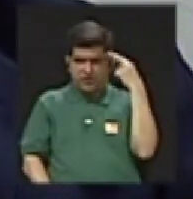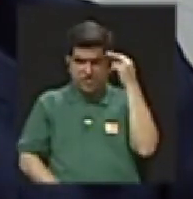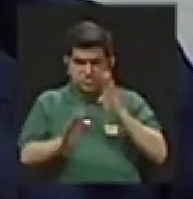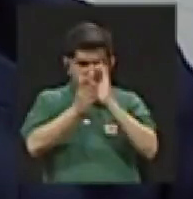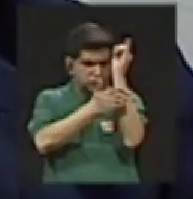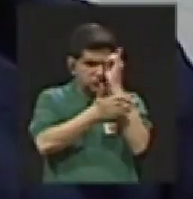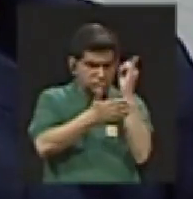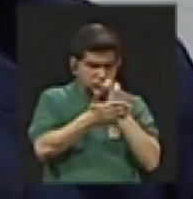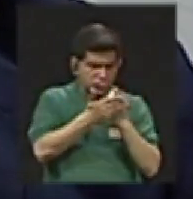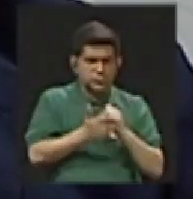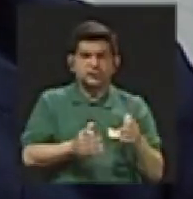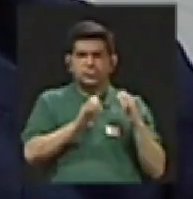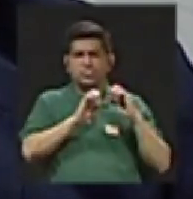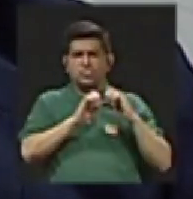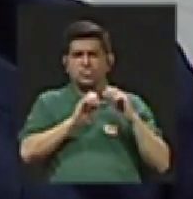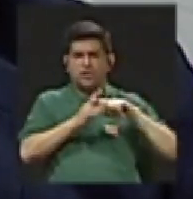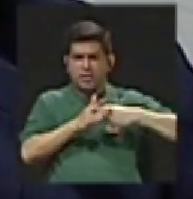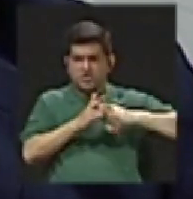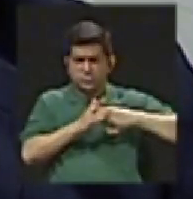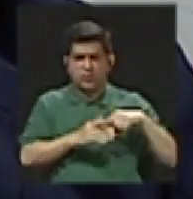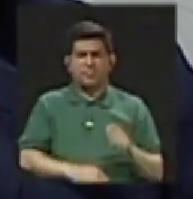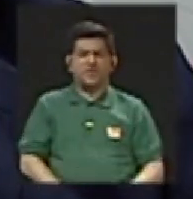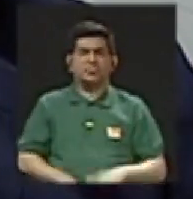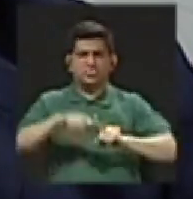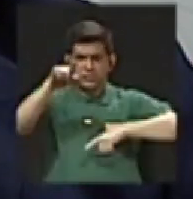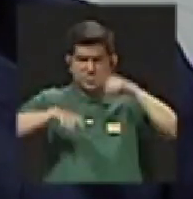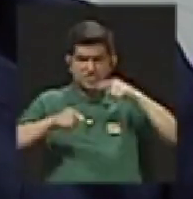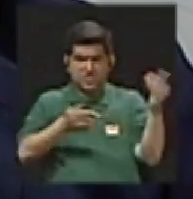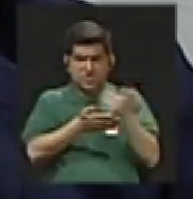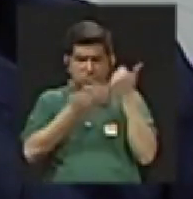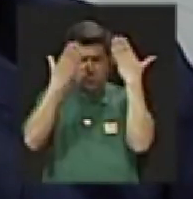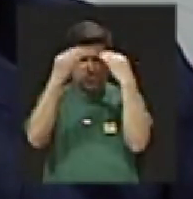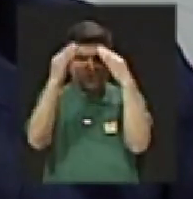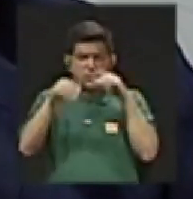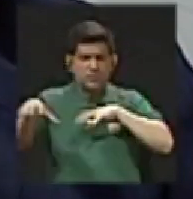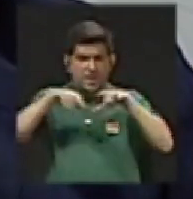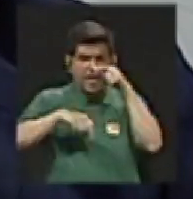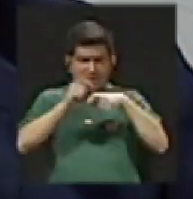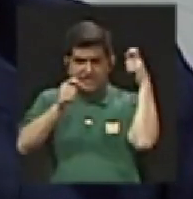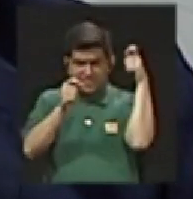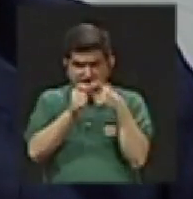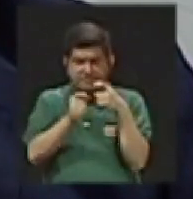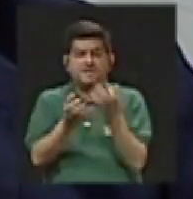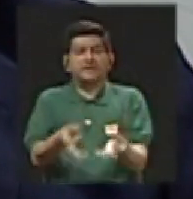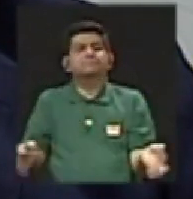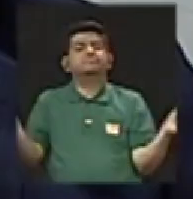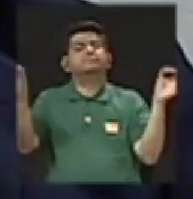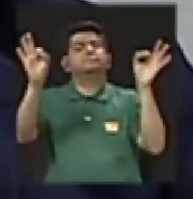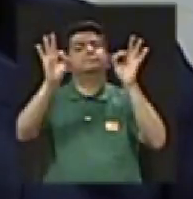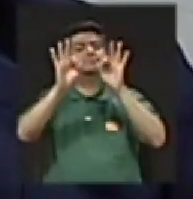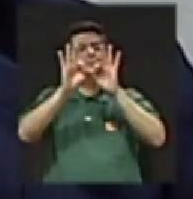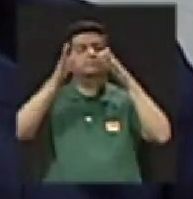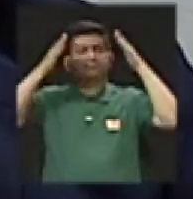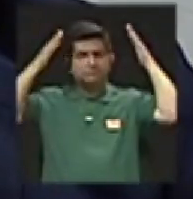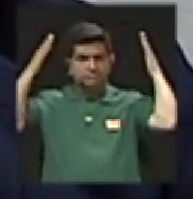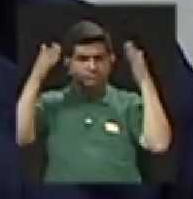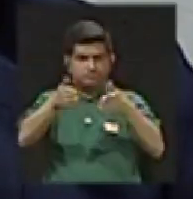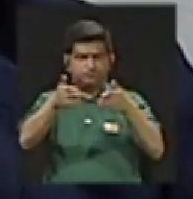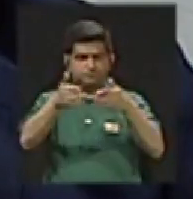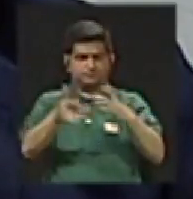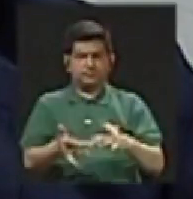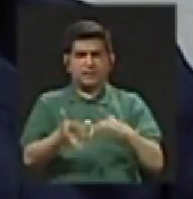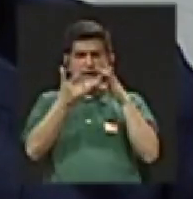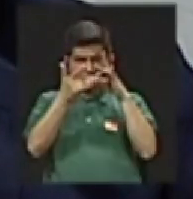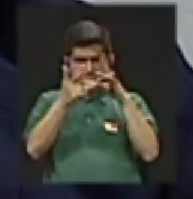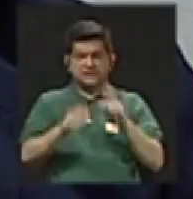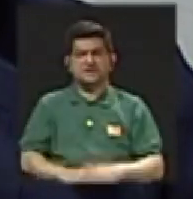diseñar instrumentos estadísticos para recoger información sobre esas actividades, es importante enfocarnos sobre todo en